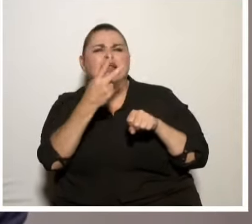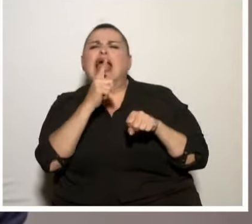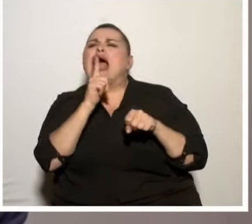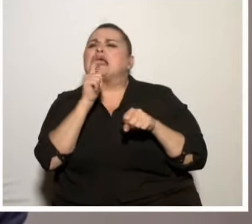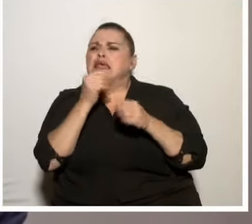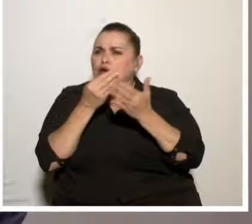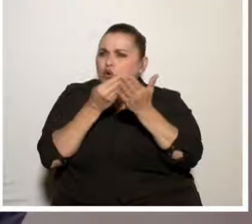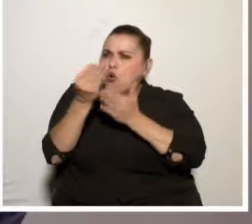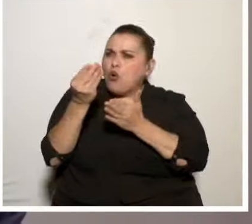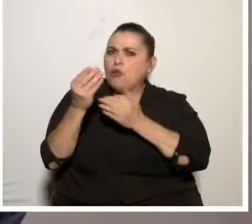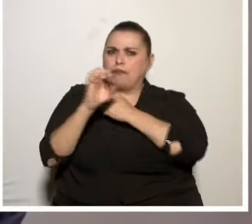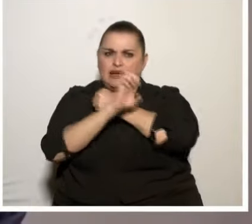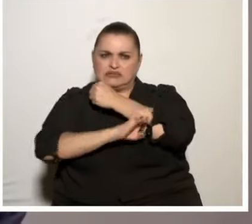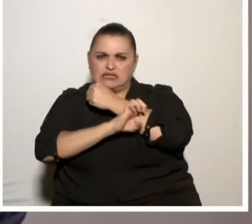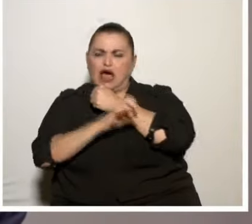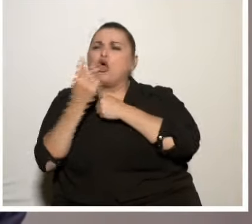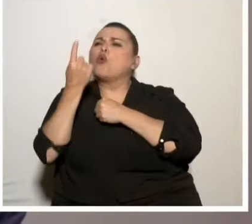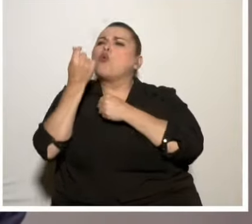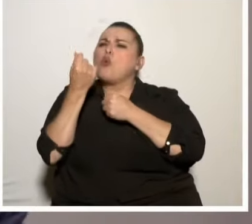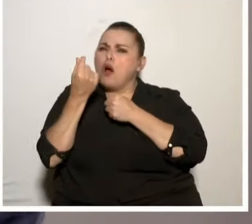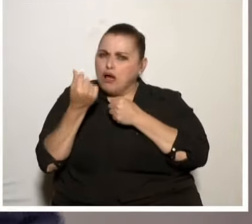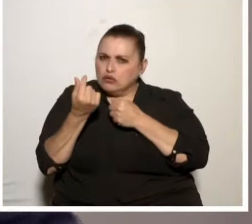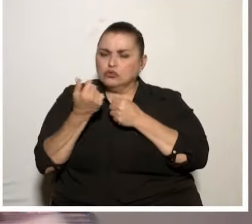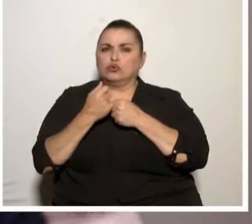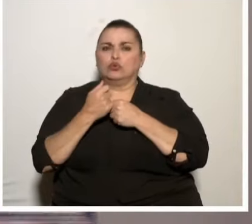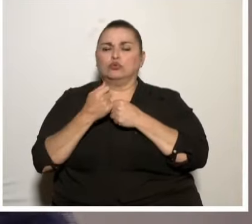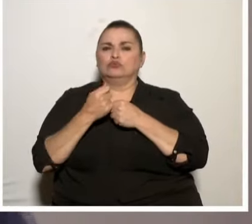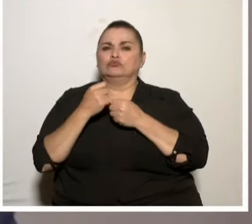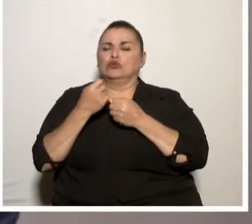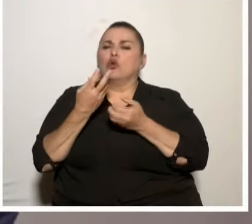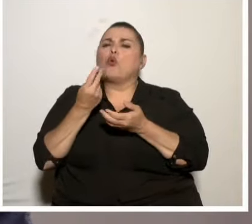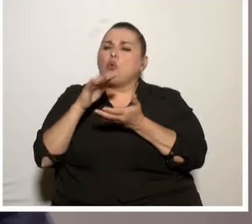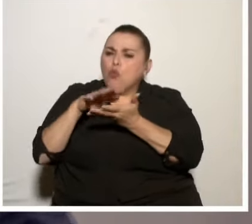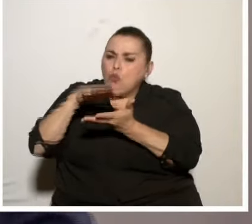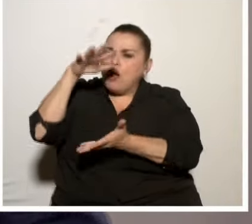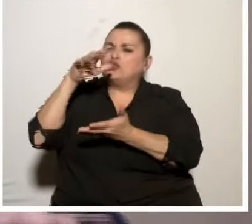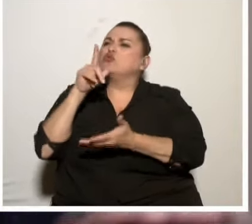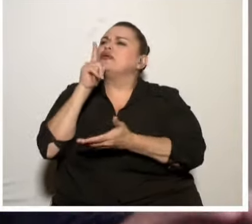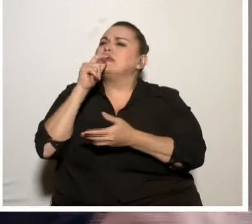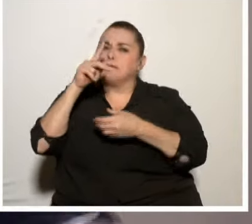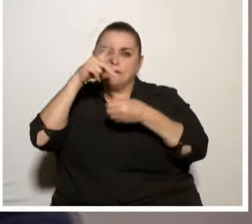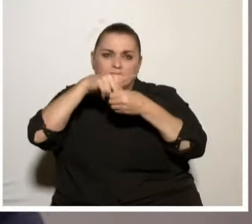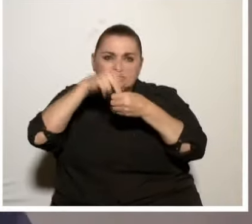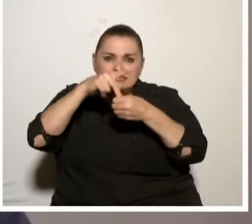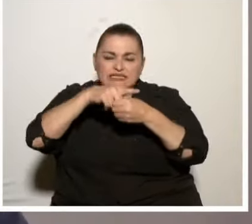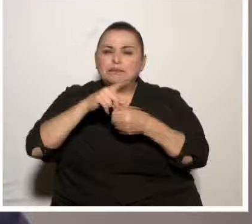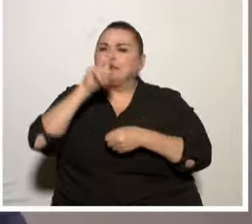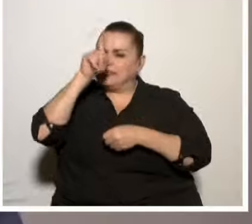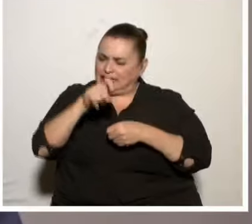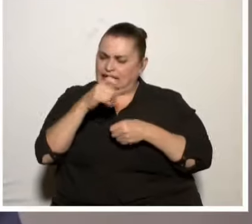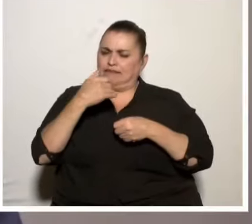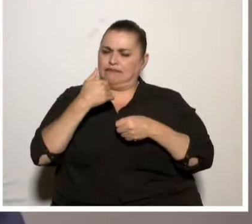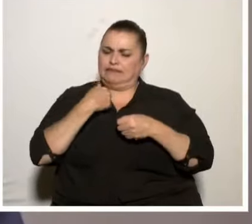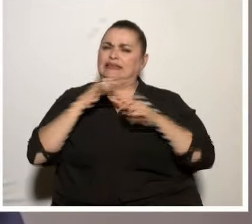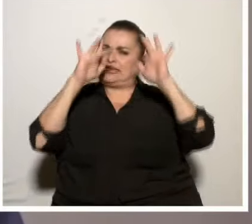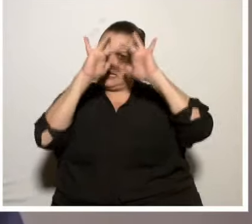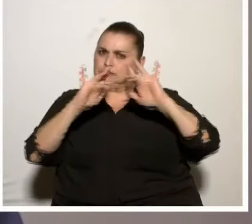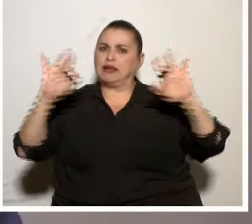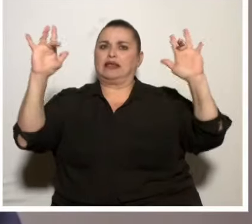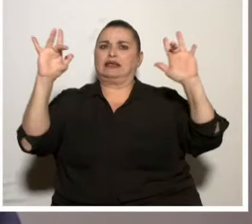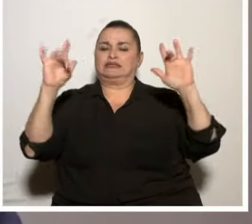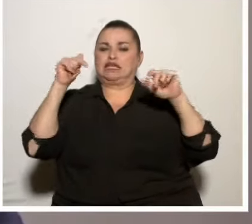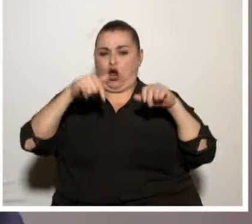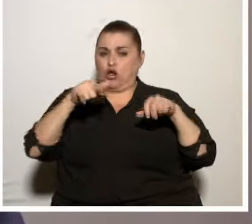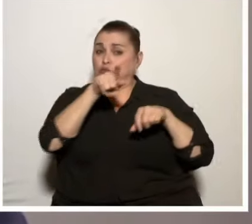comprando el Estado, cuánto está comprando, cuándo lo compró, quiénes participaron. Tiene que haber transparencia, y eso lo permite hoy